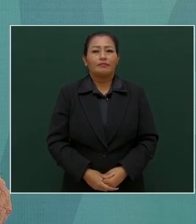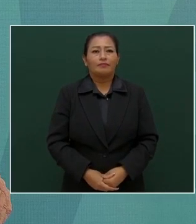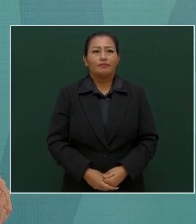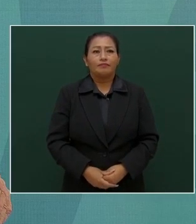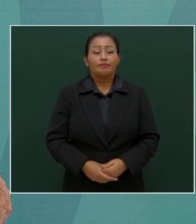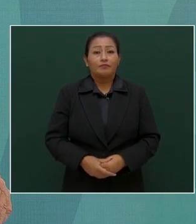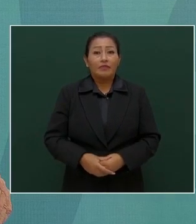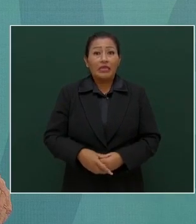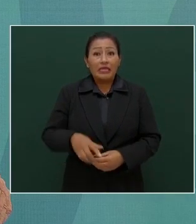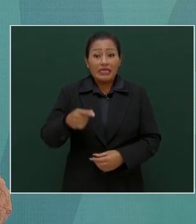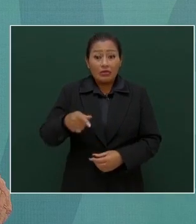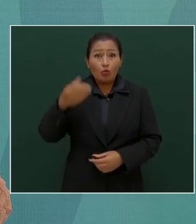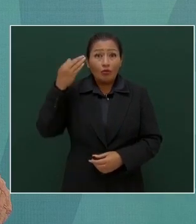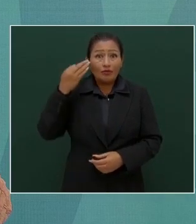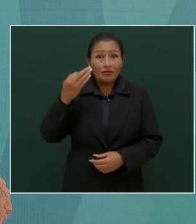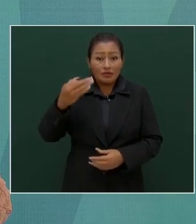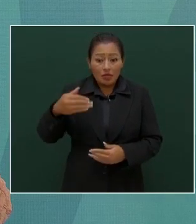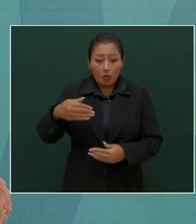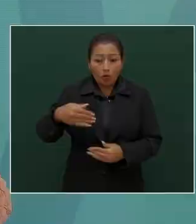Y en todo esto,